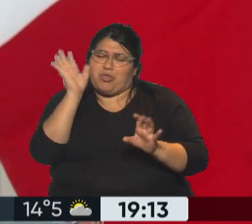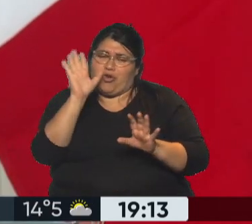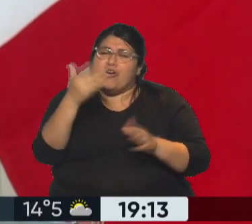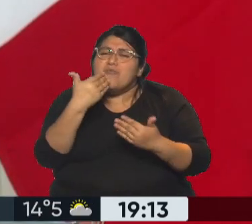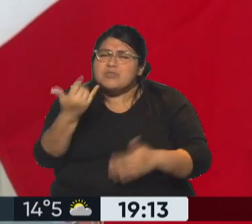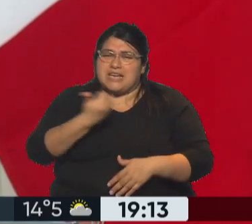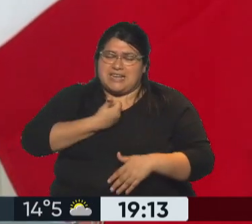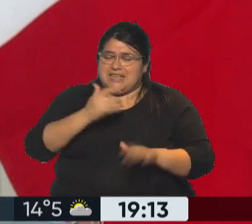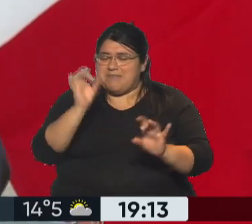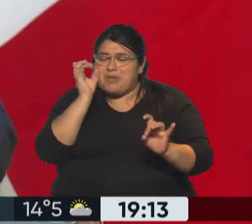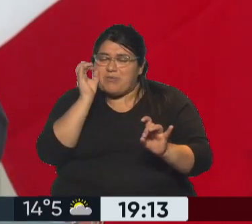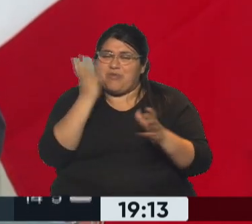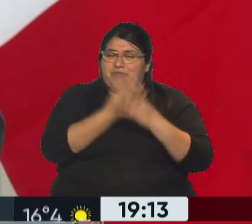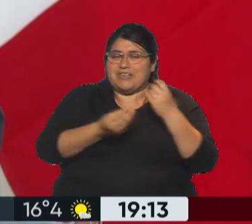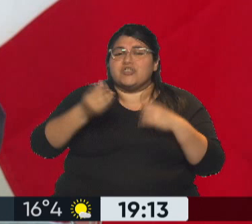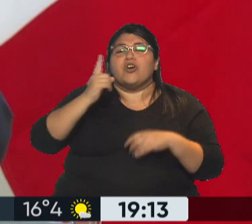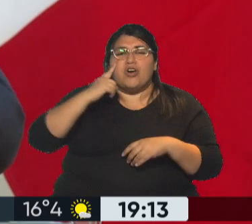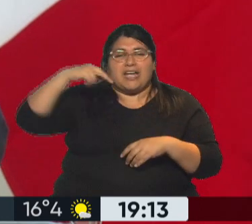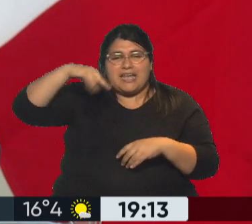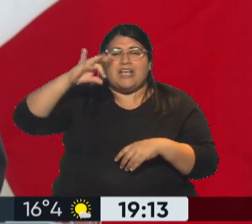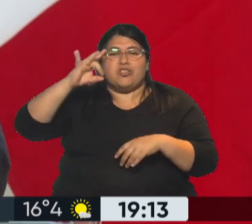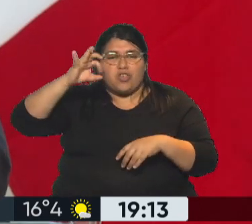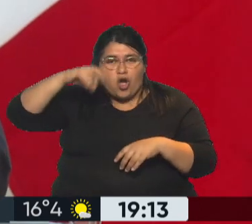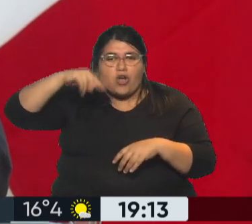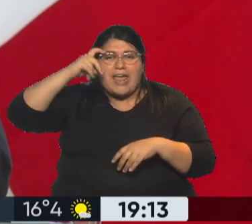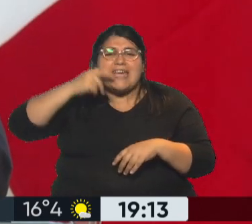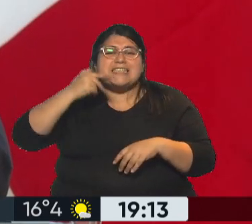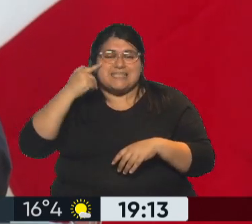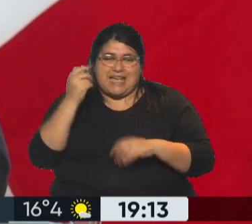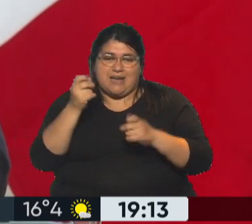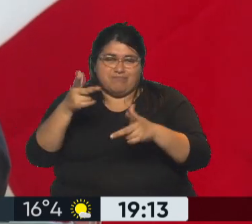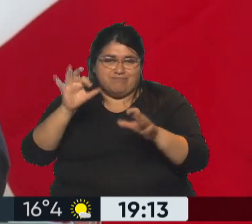Pablo, gracias. Indonesia, a Bali.